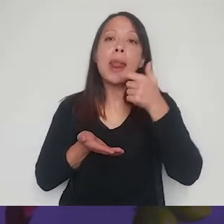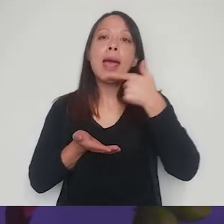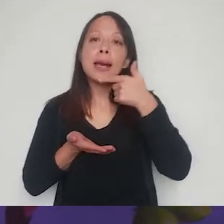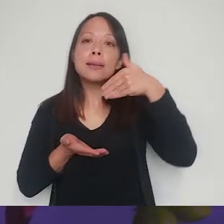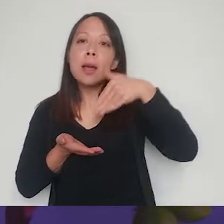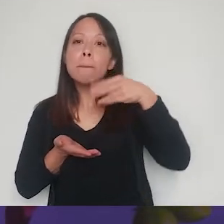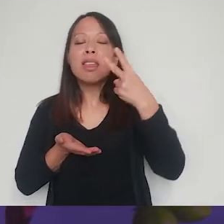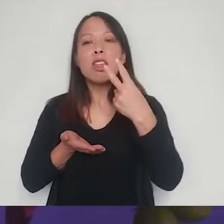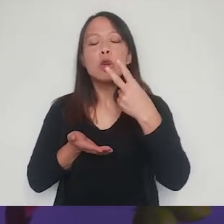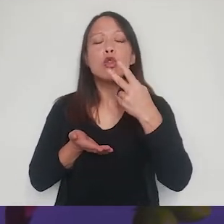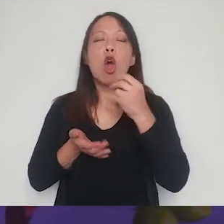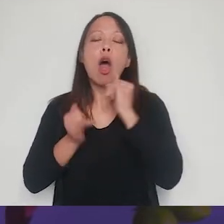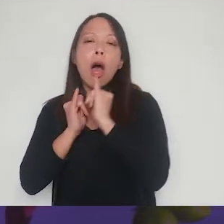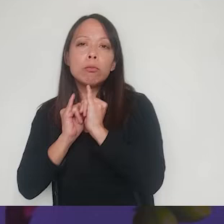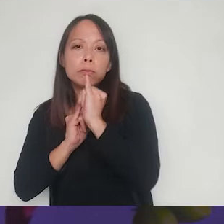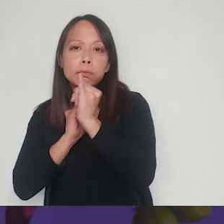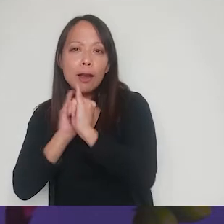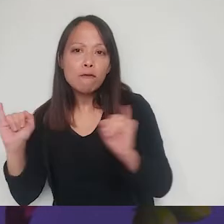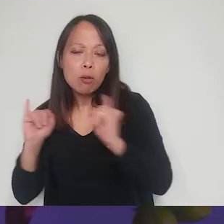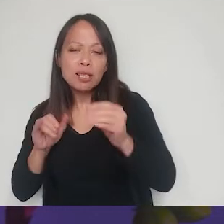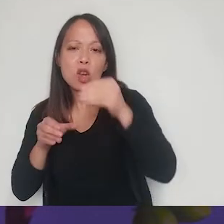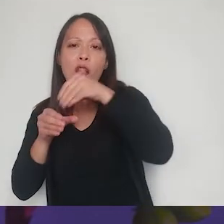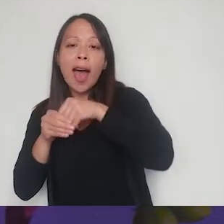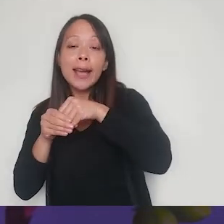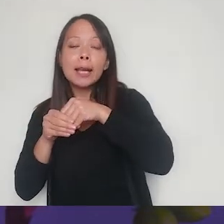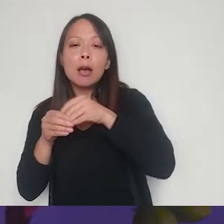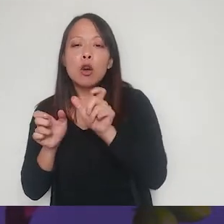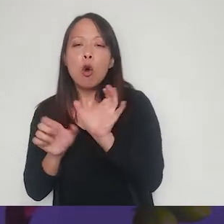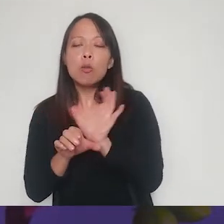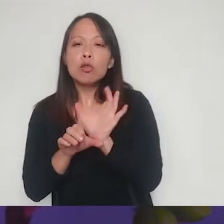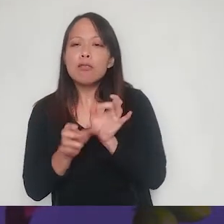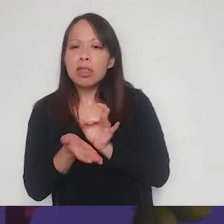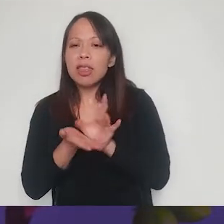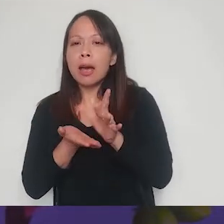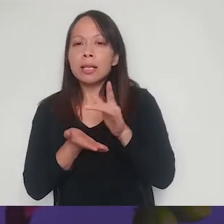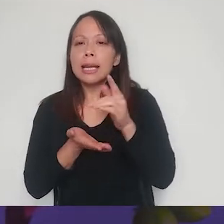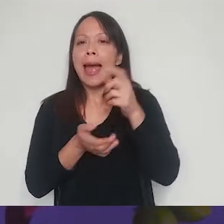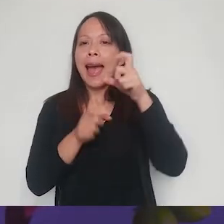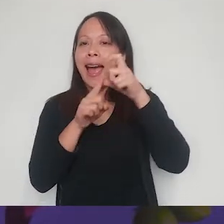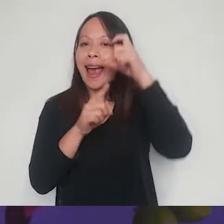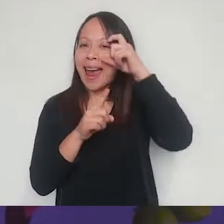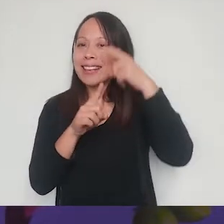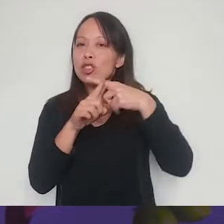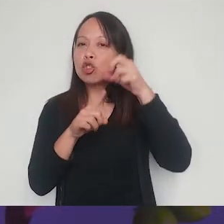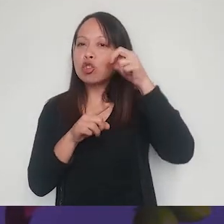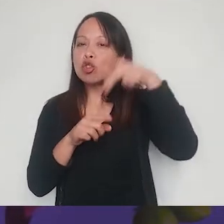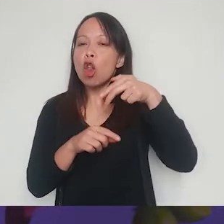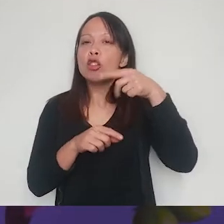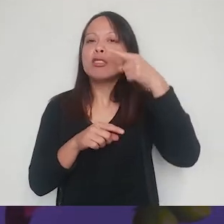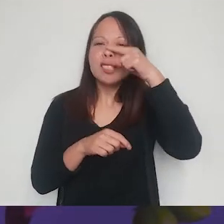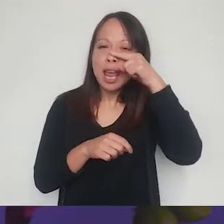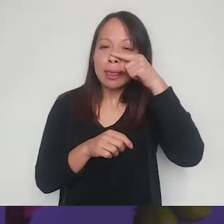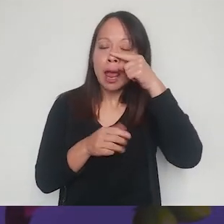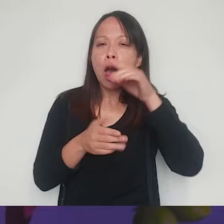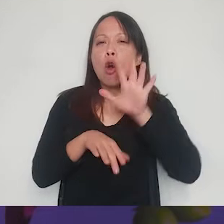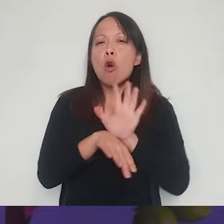expresa en el splicing alternativo, saltea mayormente al exón 7, produciendo un 80% de la proteína